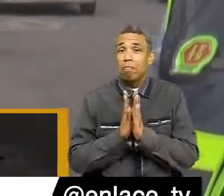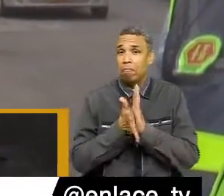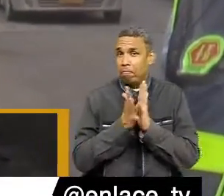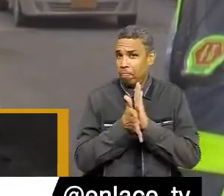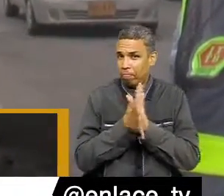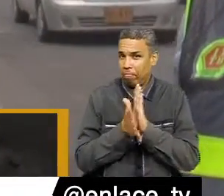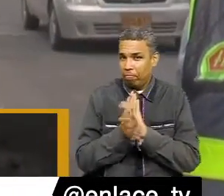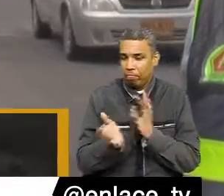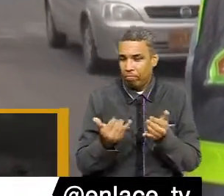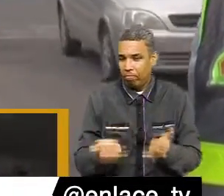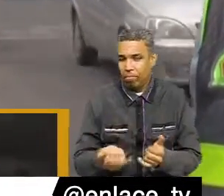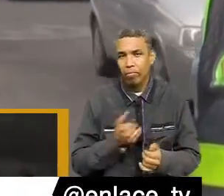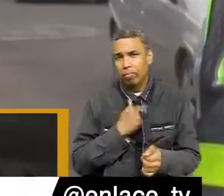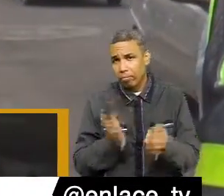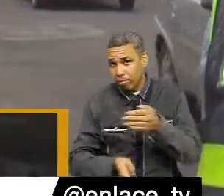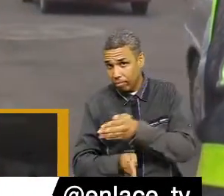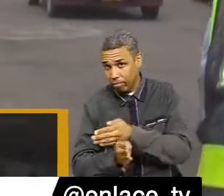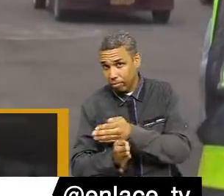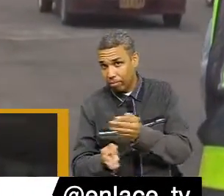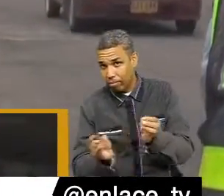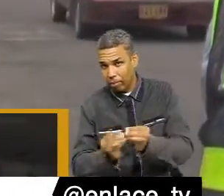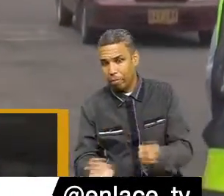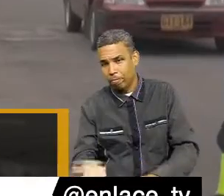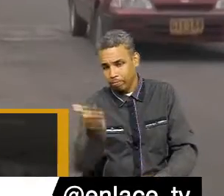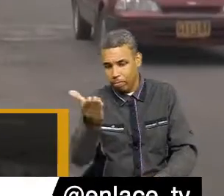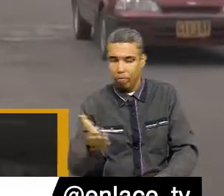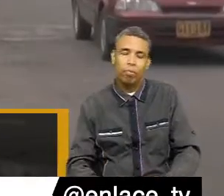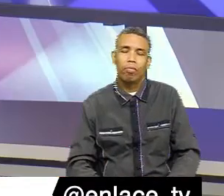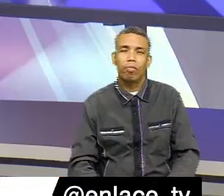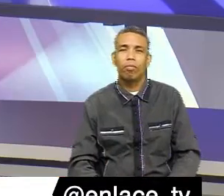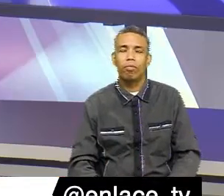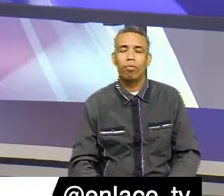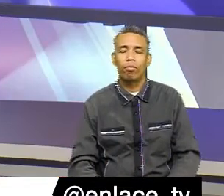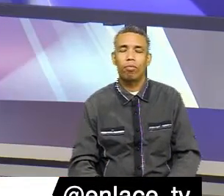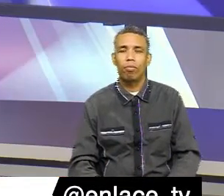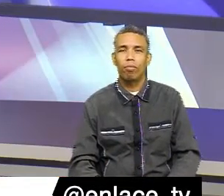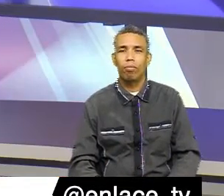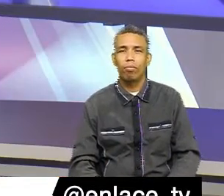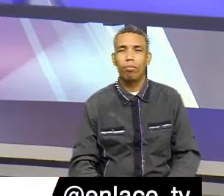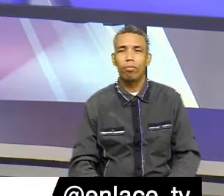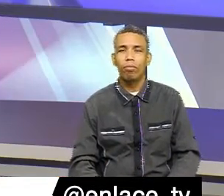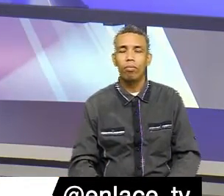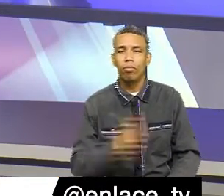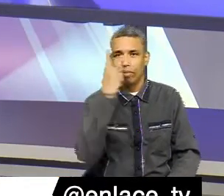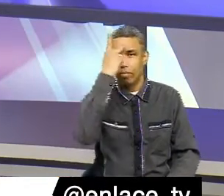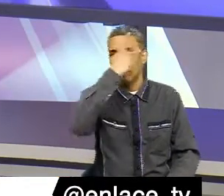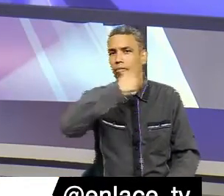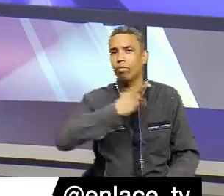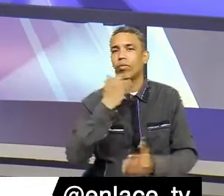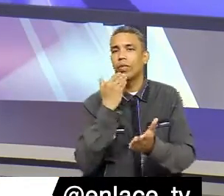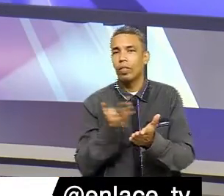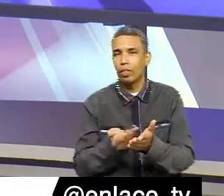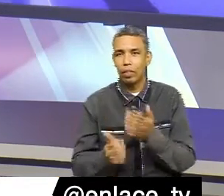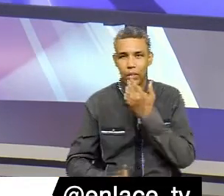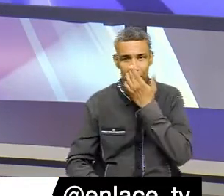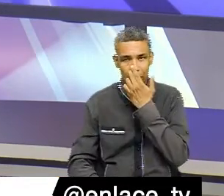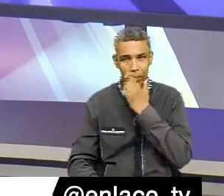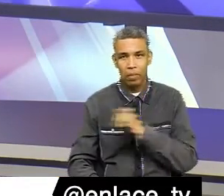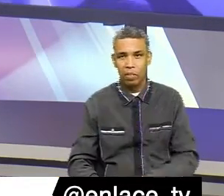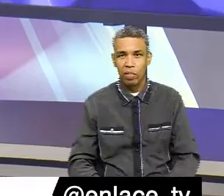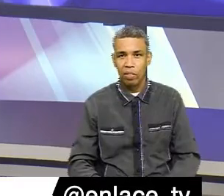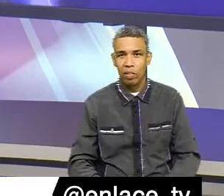información que se registra. Ustedes tienen más en estudio, Paola. Muy buenas tardes. Carol, gracias. Y recordemos que hace algunos minutos se